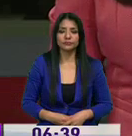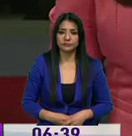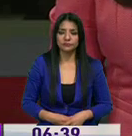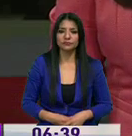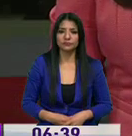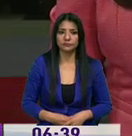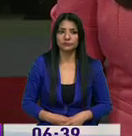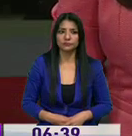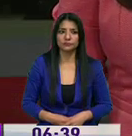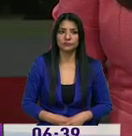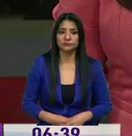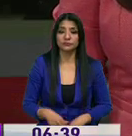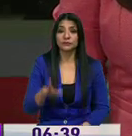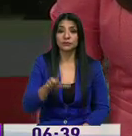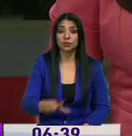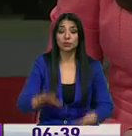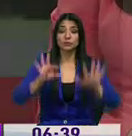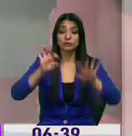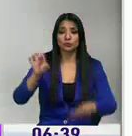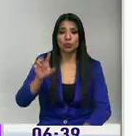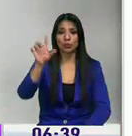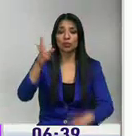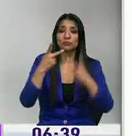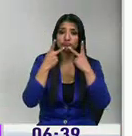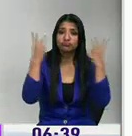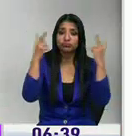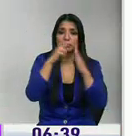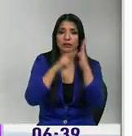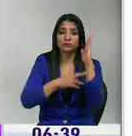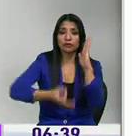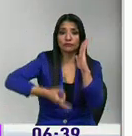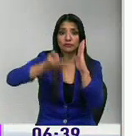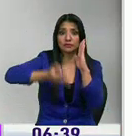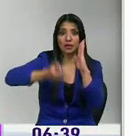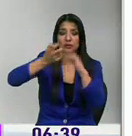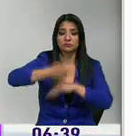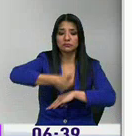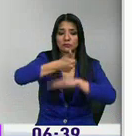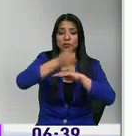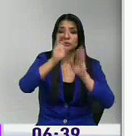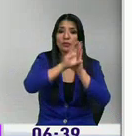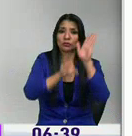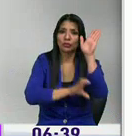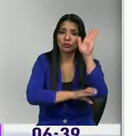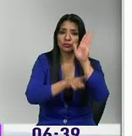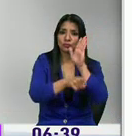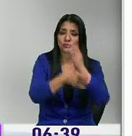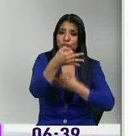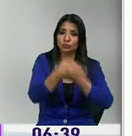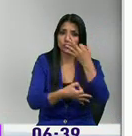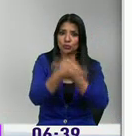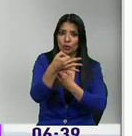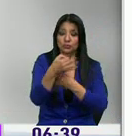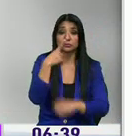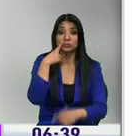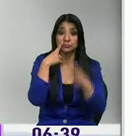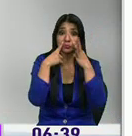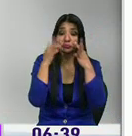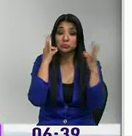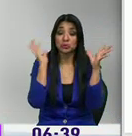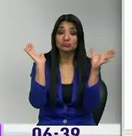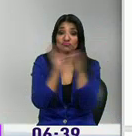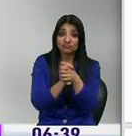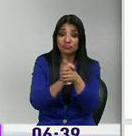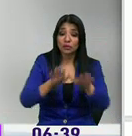y la noche de este lunes 8 de julio fue publicado en el registro oficial el fallo de la corte constitucional que legaliza el matrimonio igualitario en